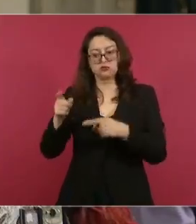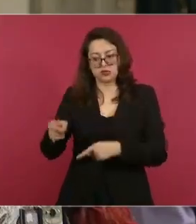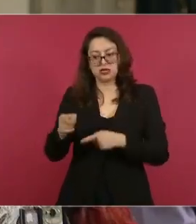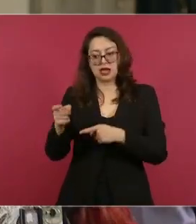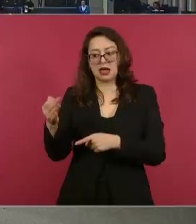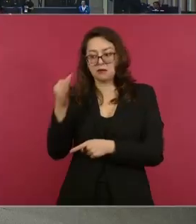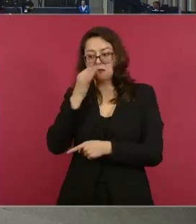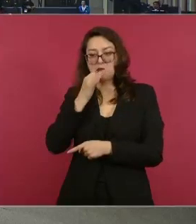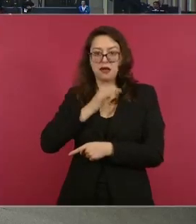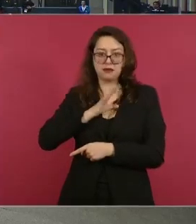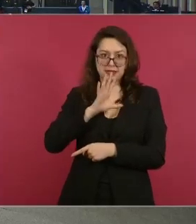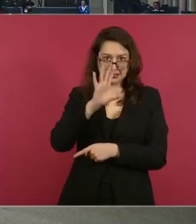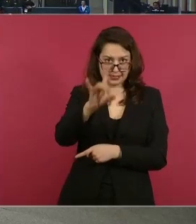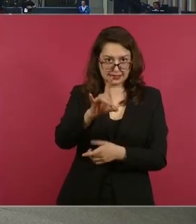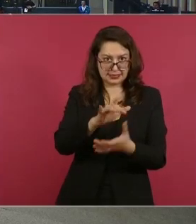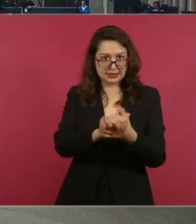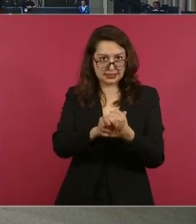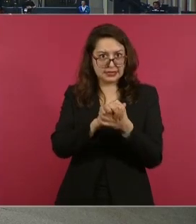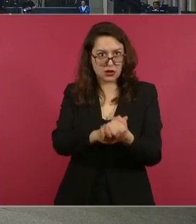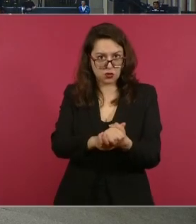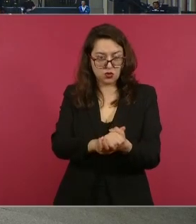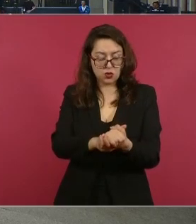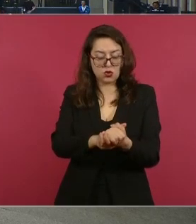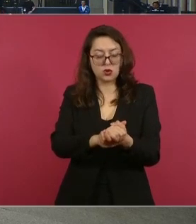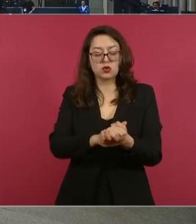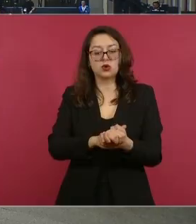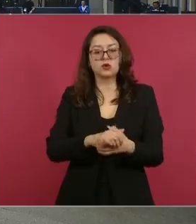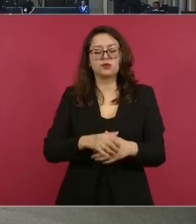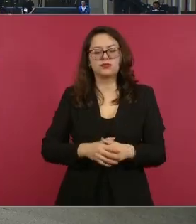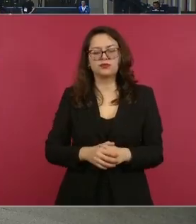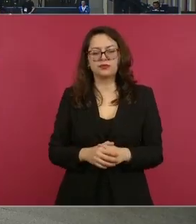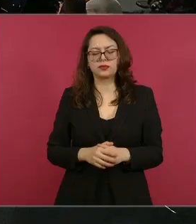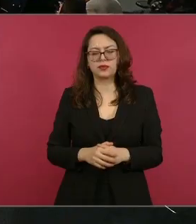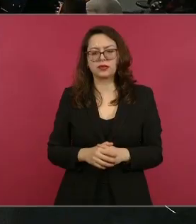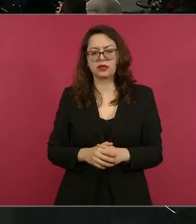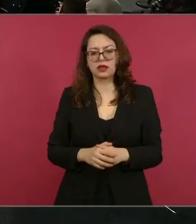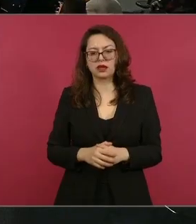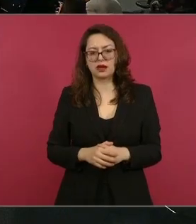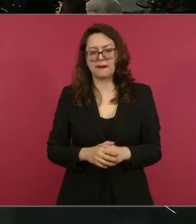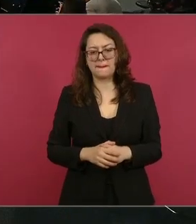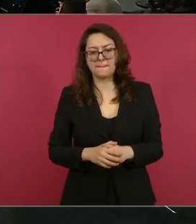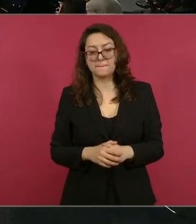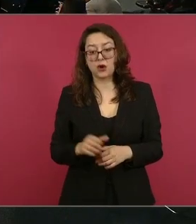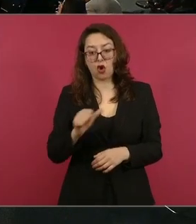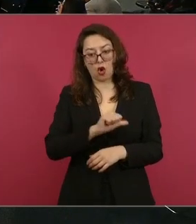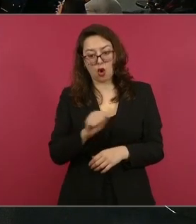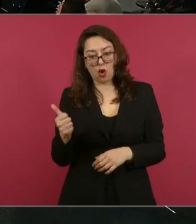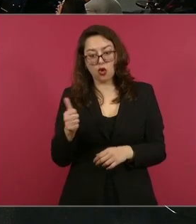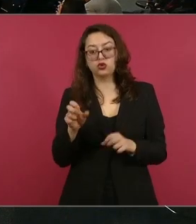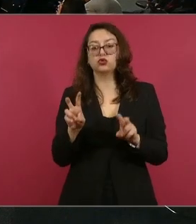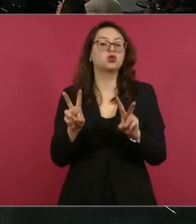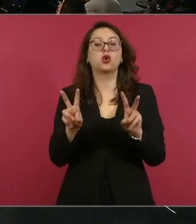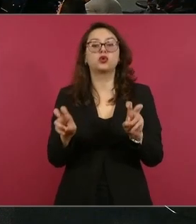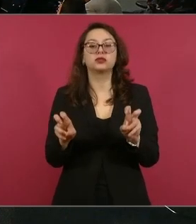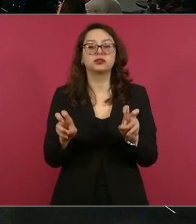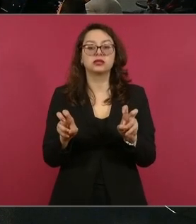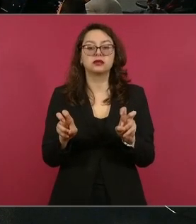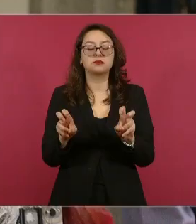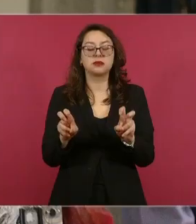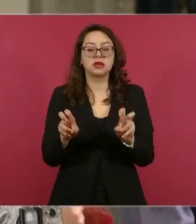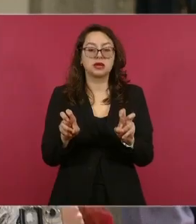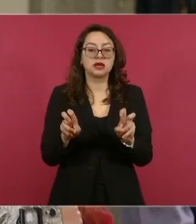Quiero comentarle lo siguiente. Señor presidente, en relación al caso del Ejército de Salvación, que también le